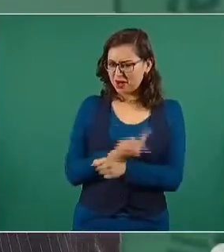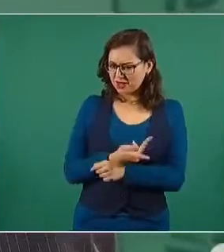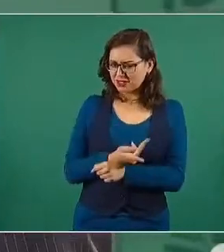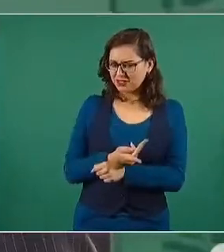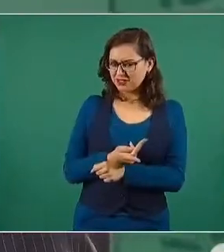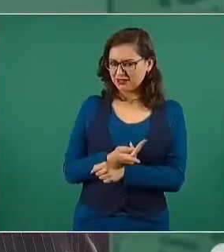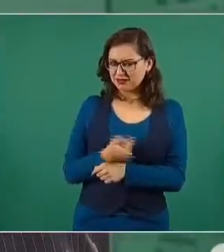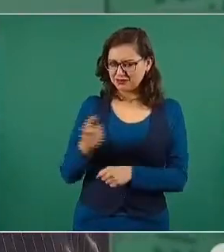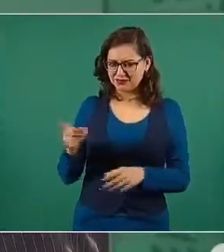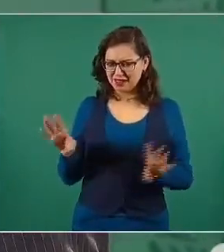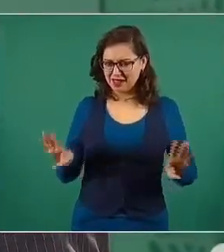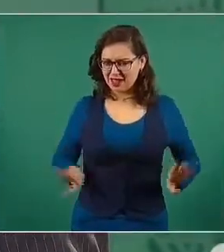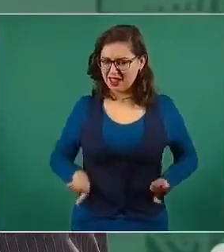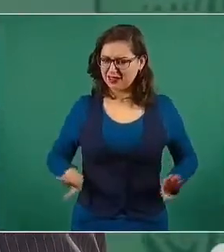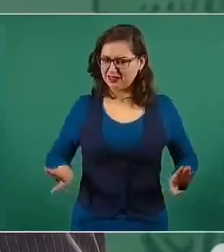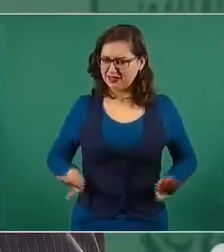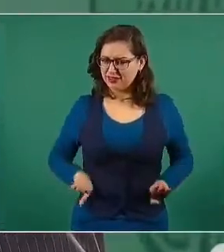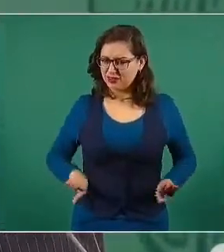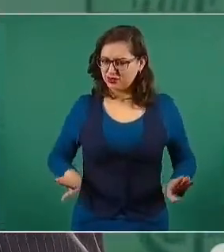Una actitud